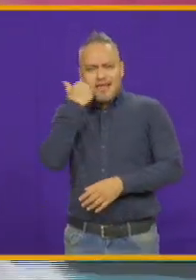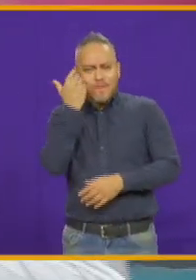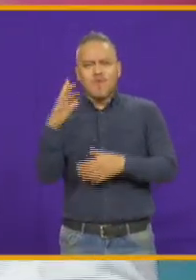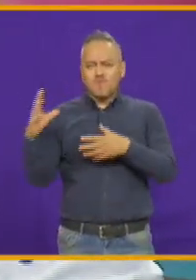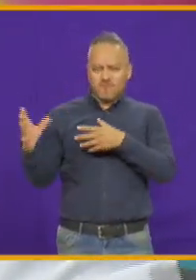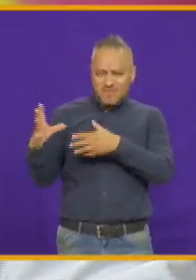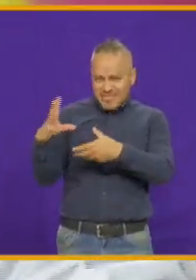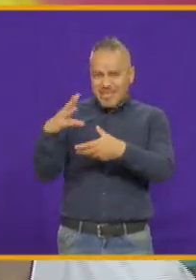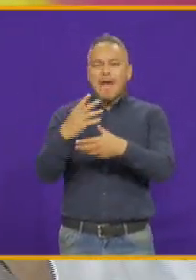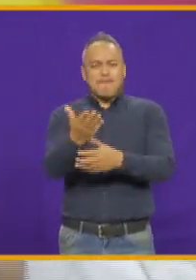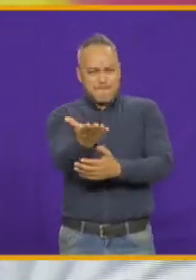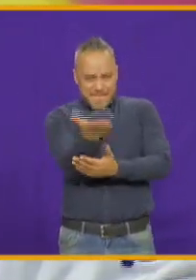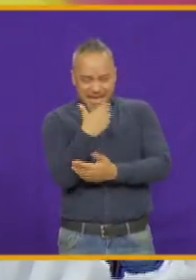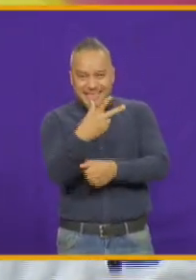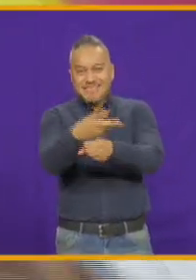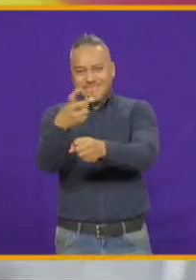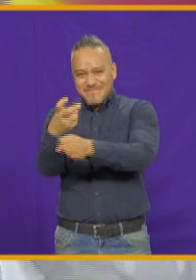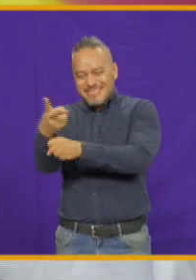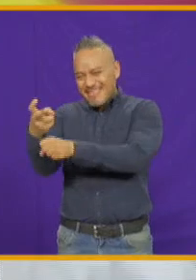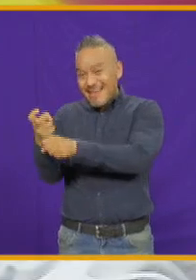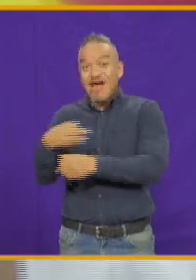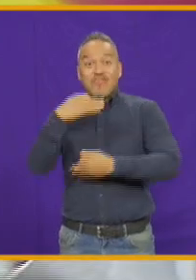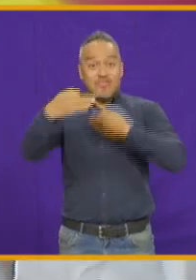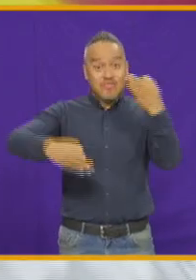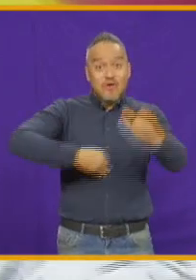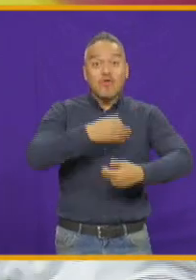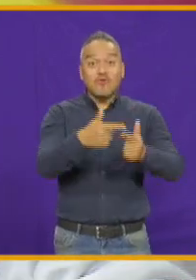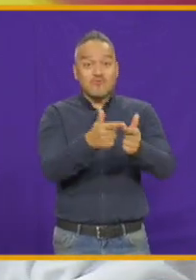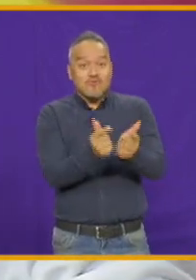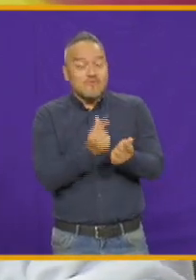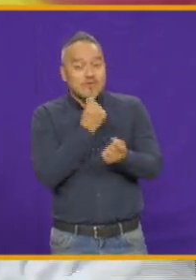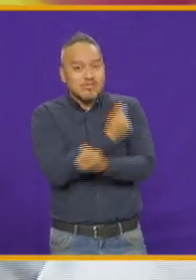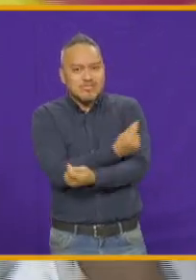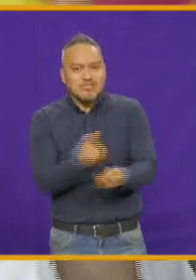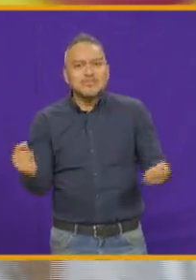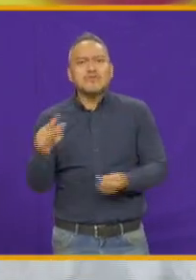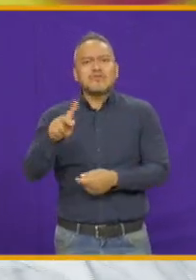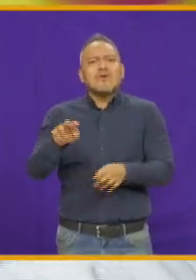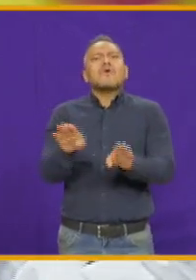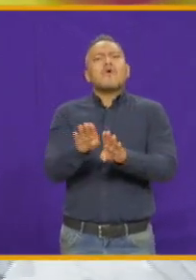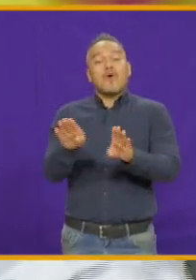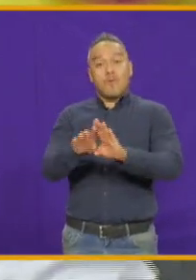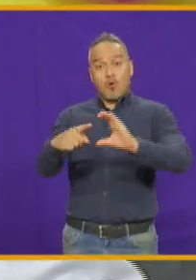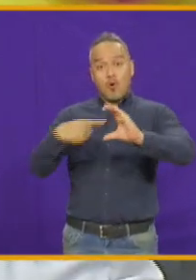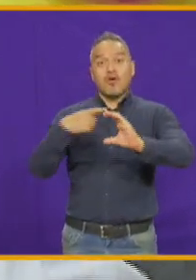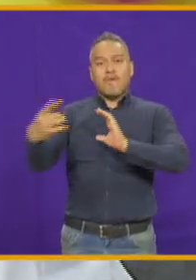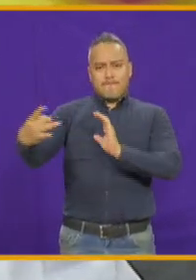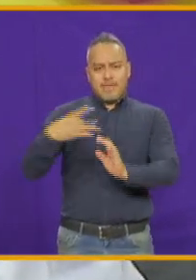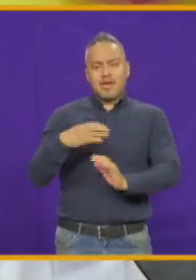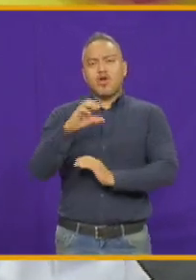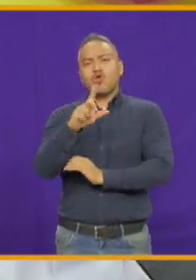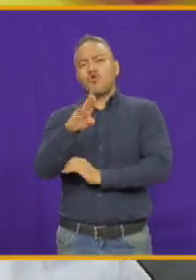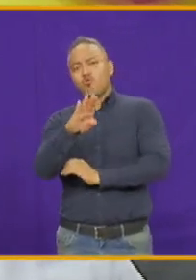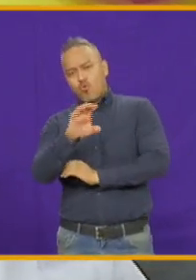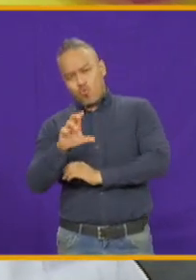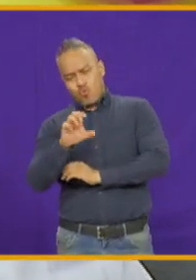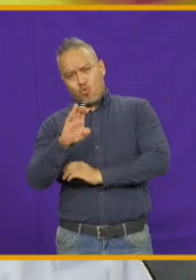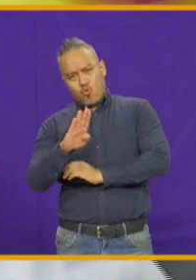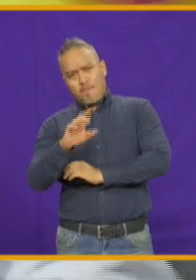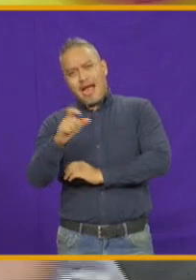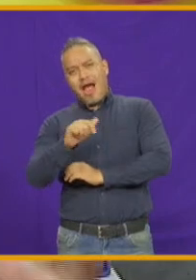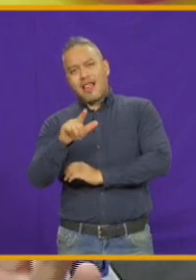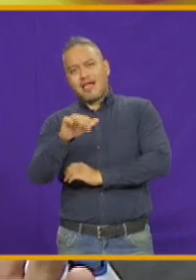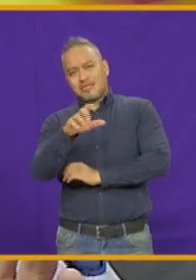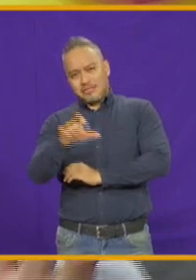ustedes a que formen parte del Club de la galaxia lo pueden hacer A través del correo electrónico Club de la galaxia@tvmax.mx